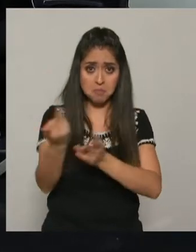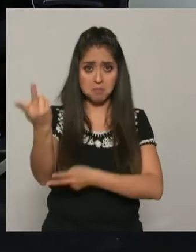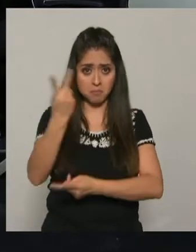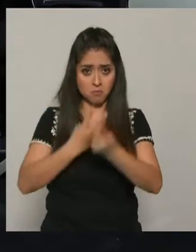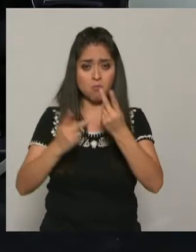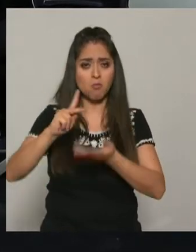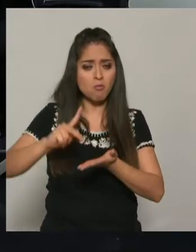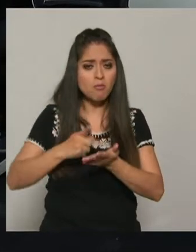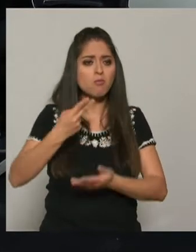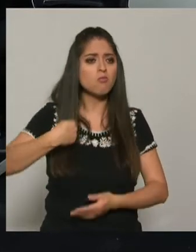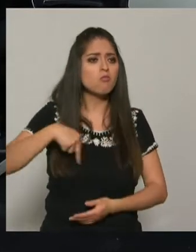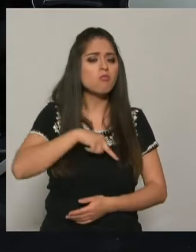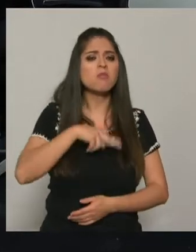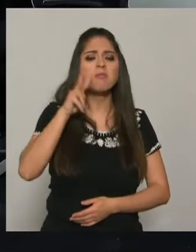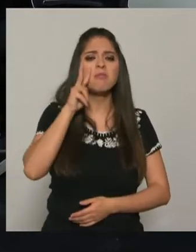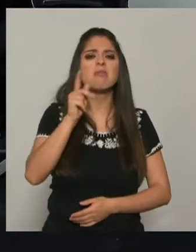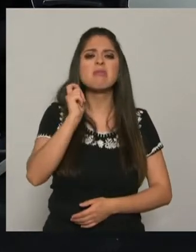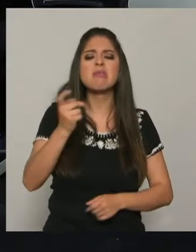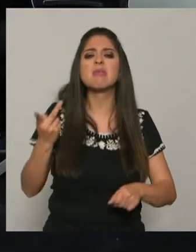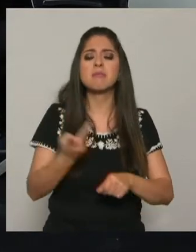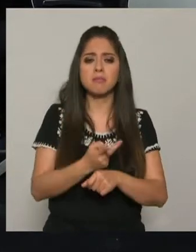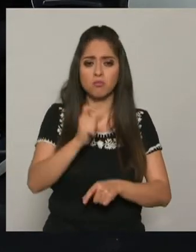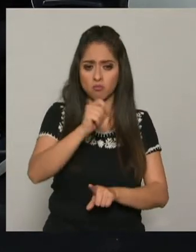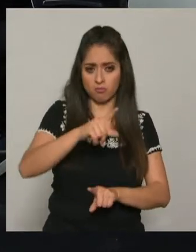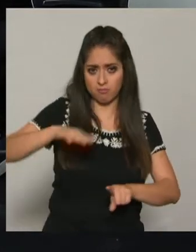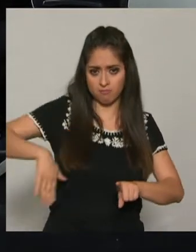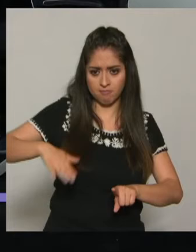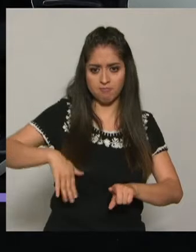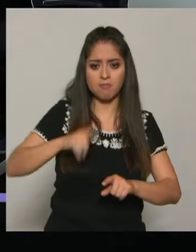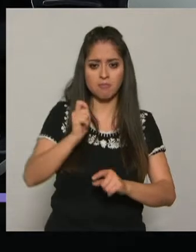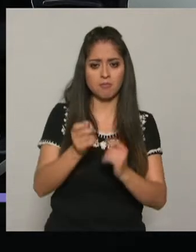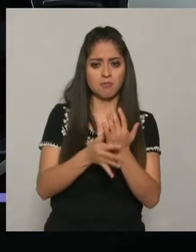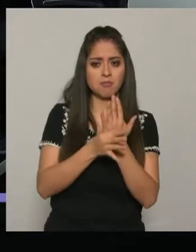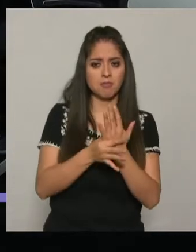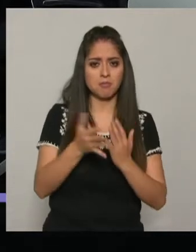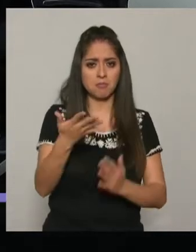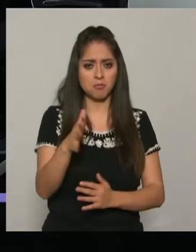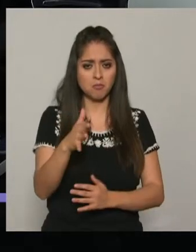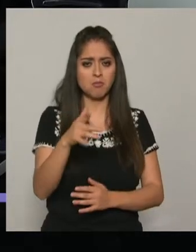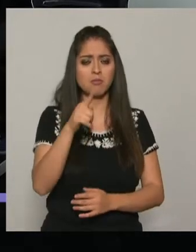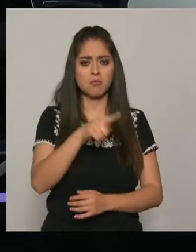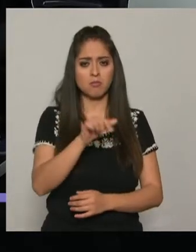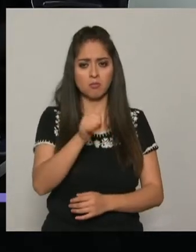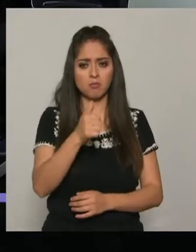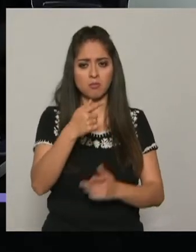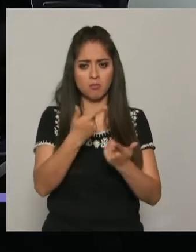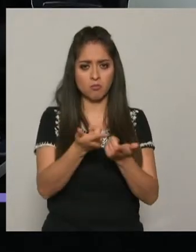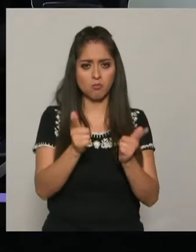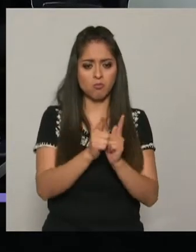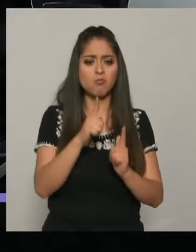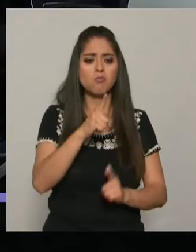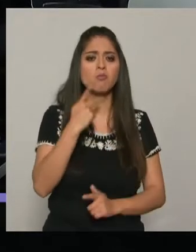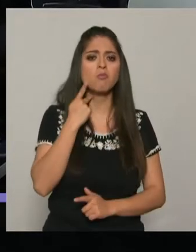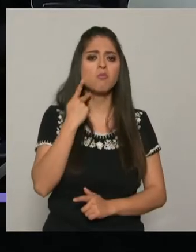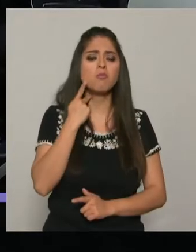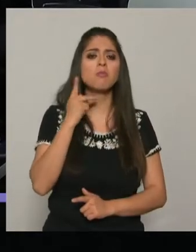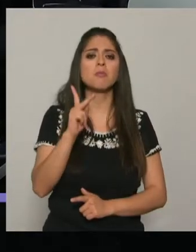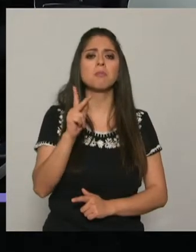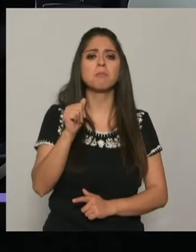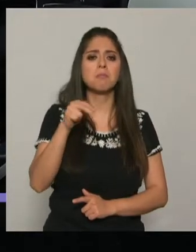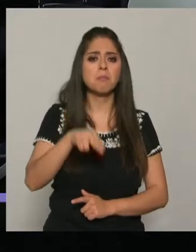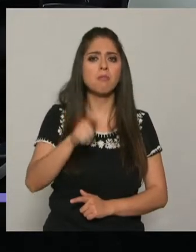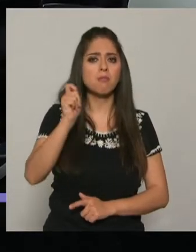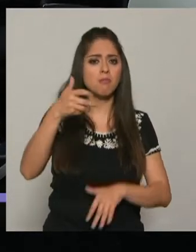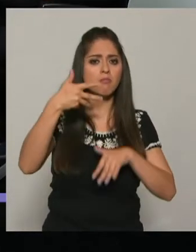va a ocurrir? Como ustedes están mencionando, a las 11 el Partido Acción Nacional ha convocado a una